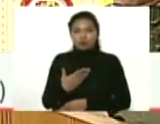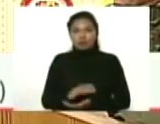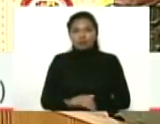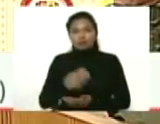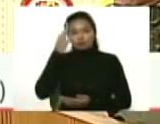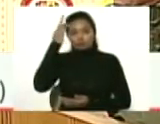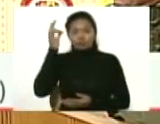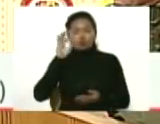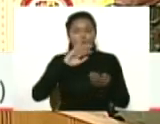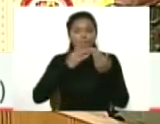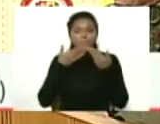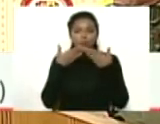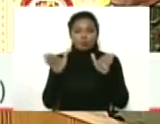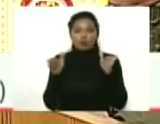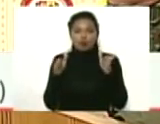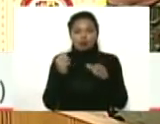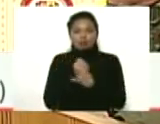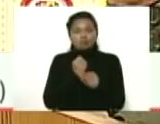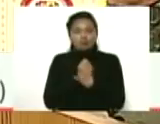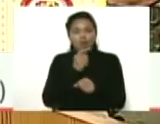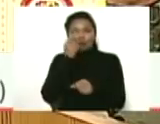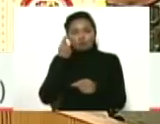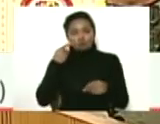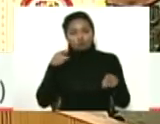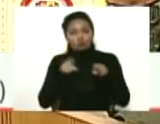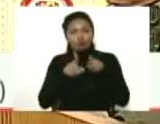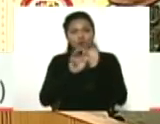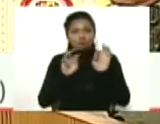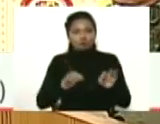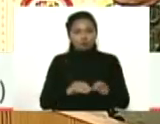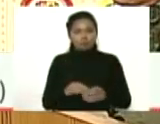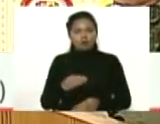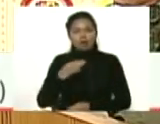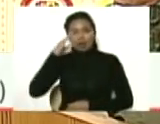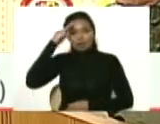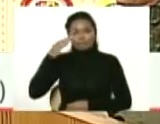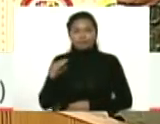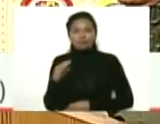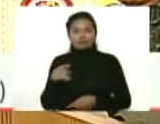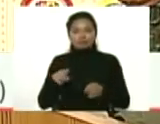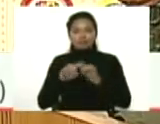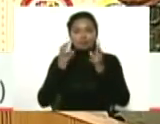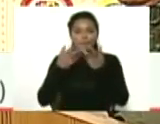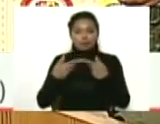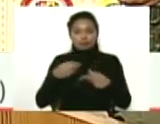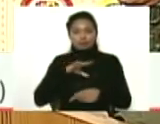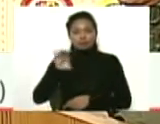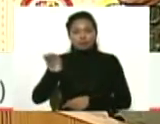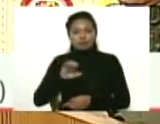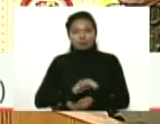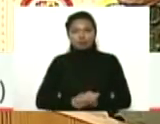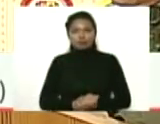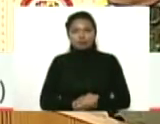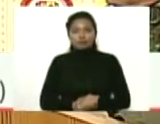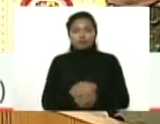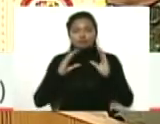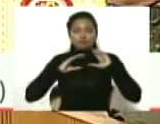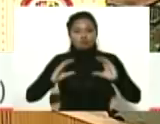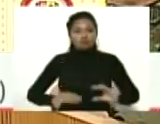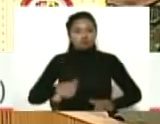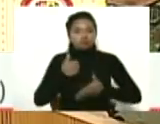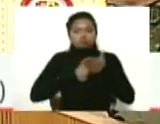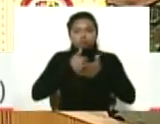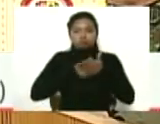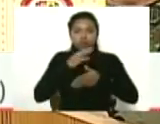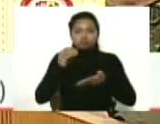Consejos populares de trabajadores deben tener las milicias en todas las empresas del país. Los cuerpos combatientes,